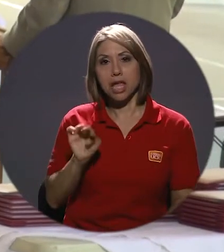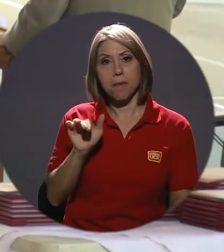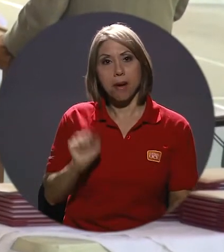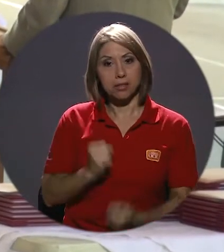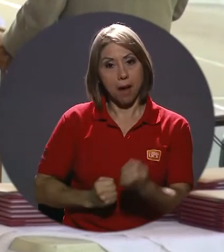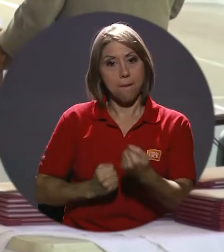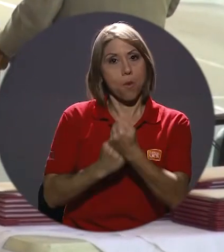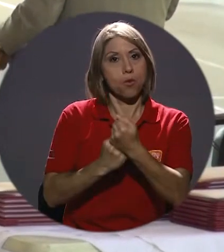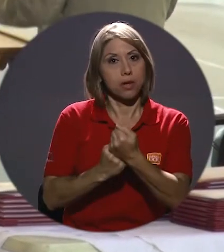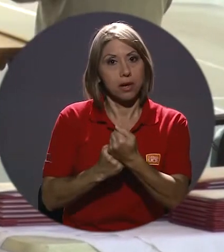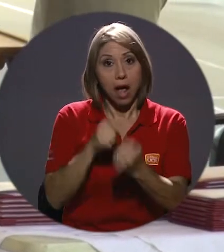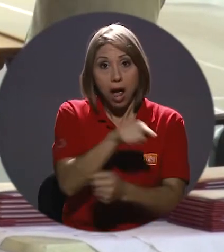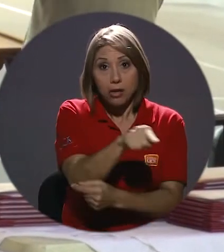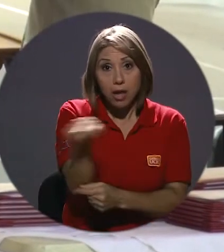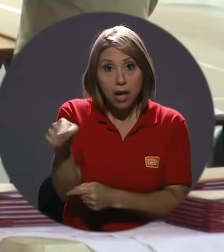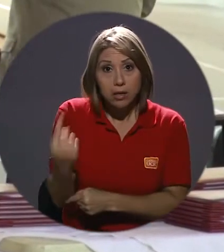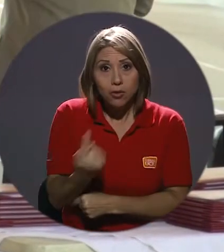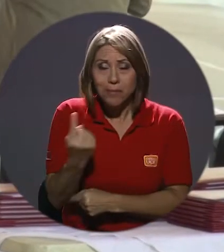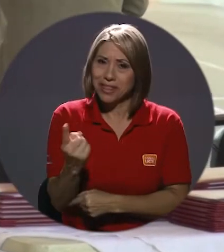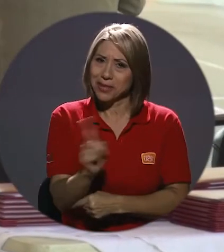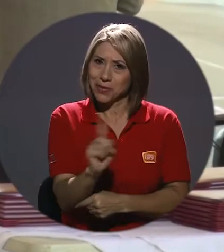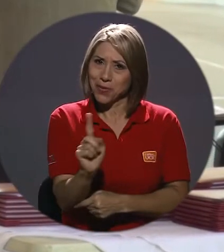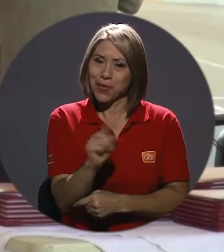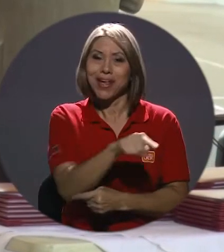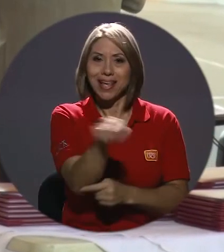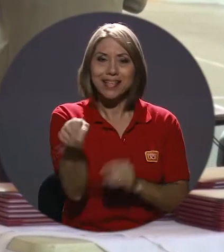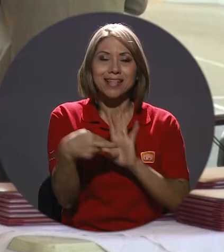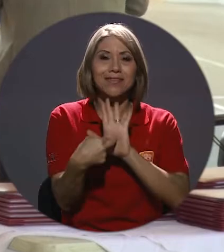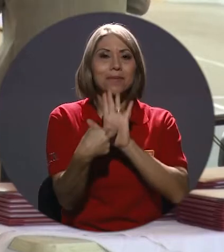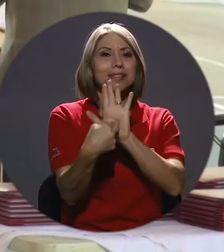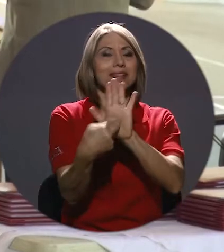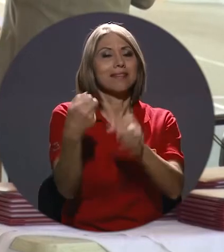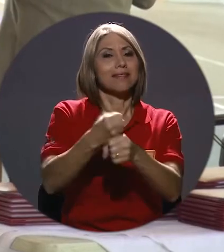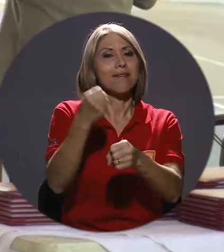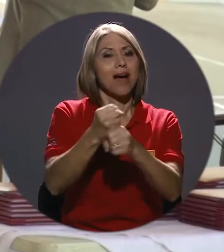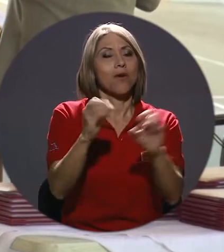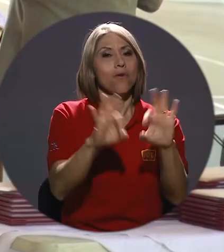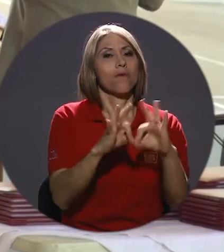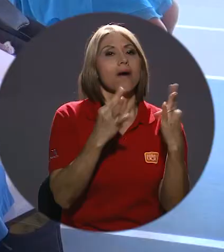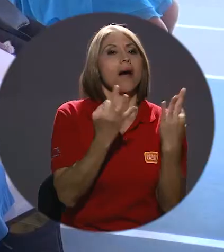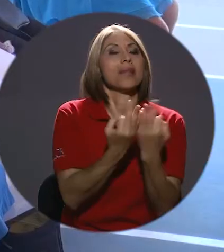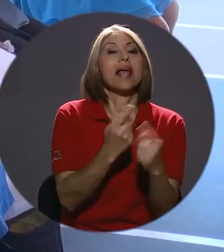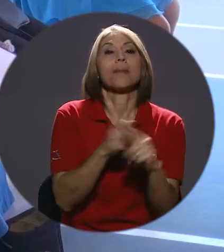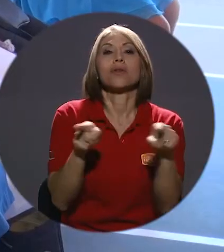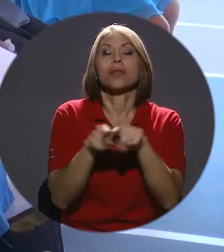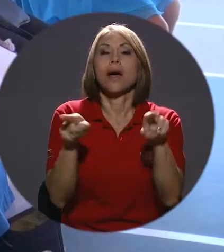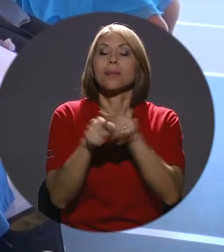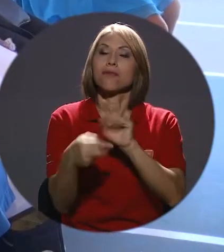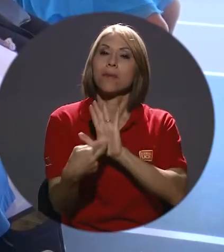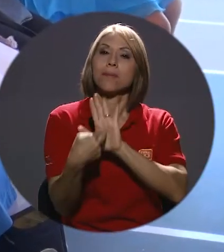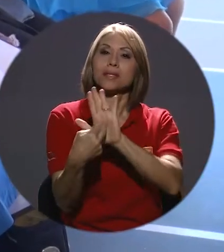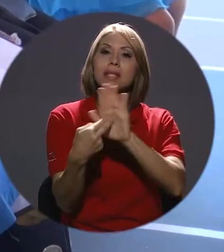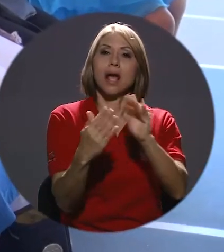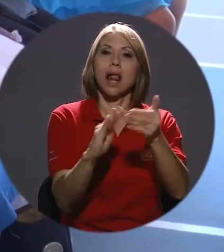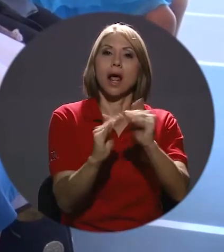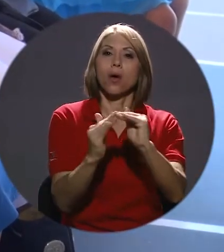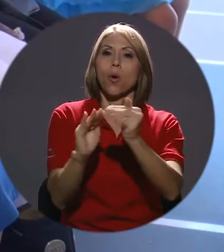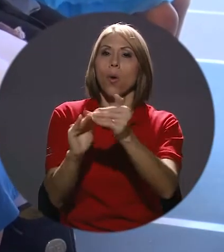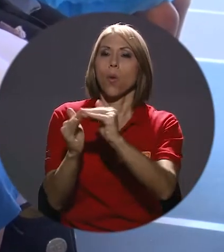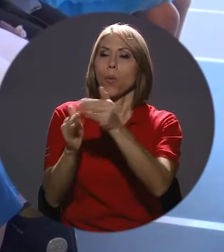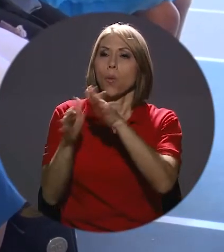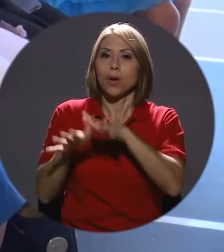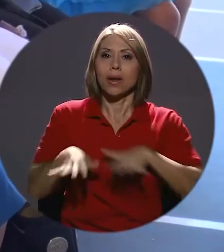pues apoyándolos, y no solo a ellas representan pues todo el trabajo tanto a nivel familiar, pero sobre todo comunal, que